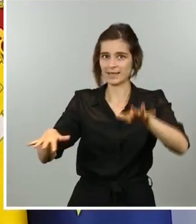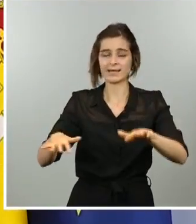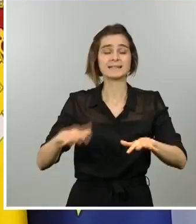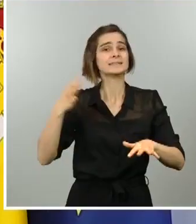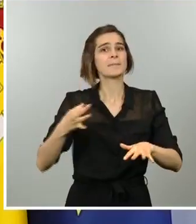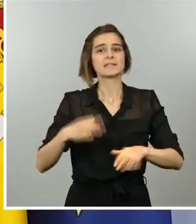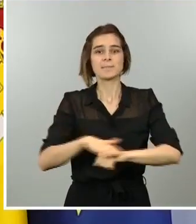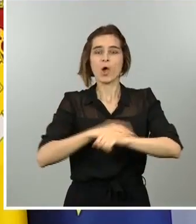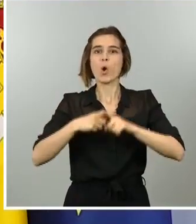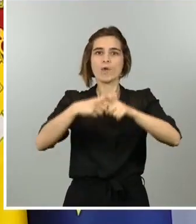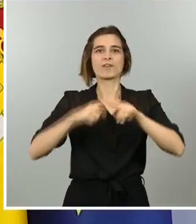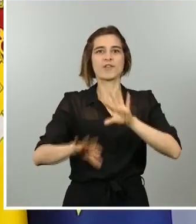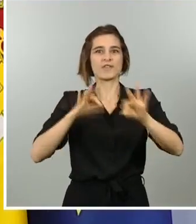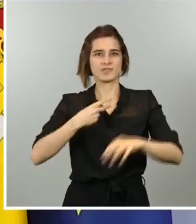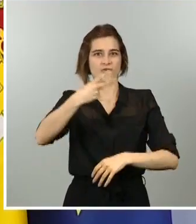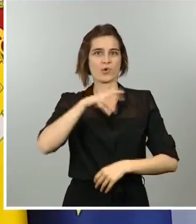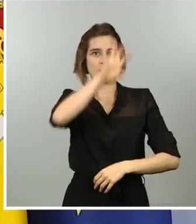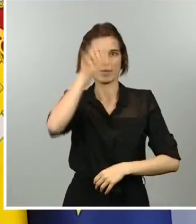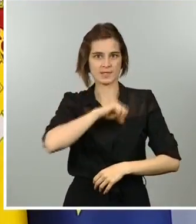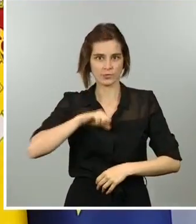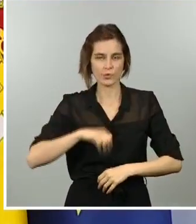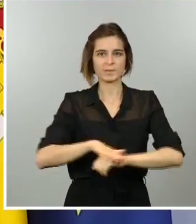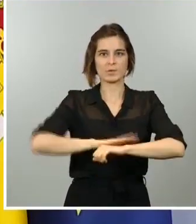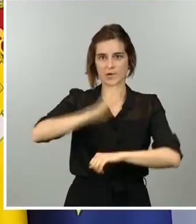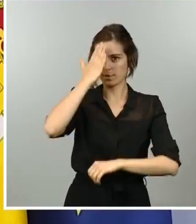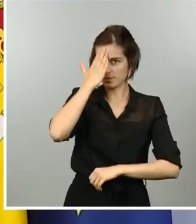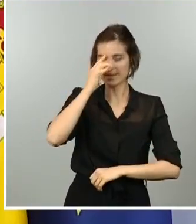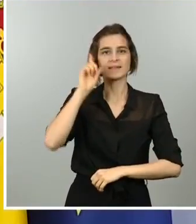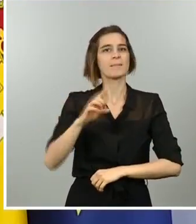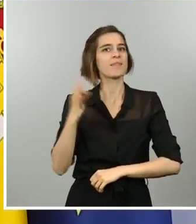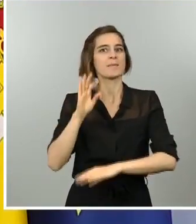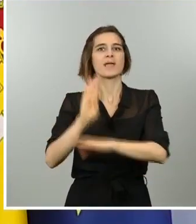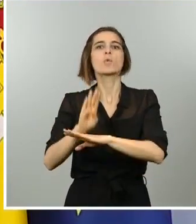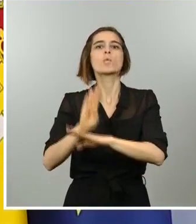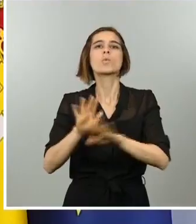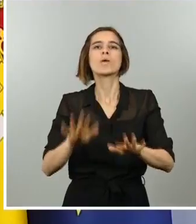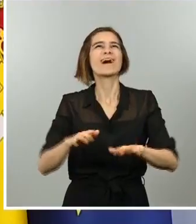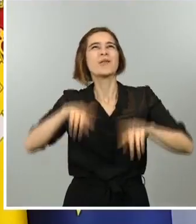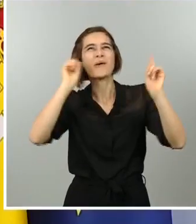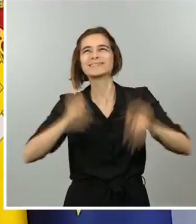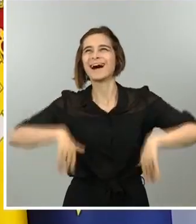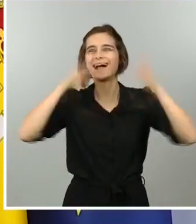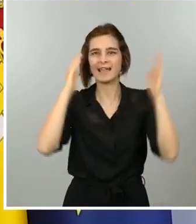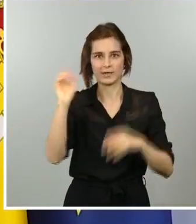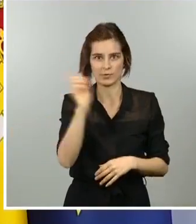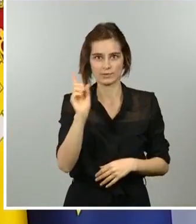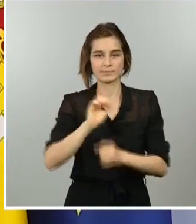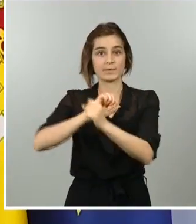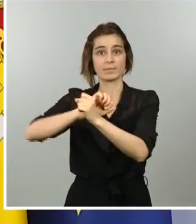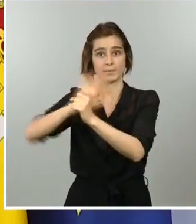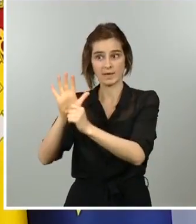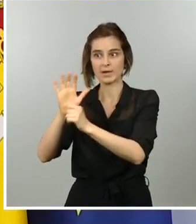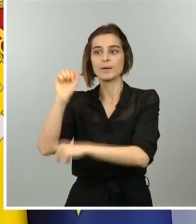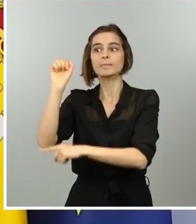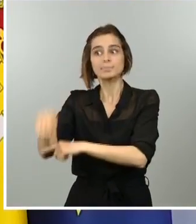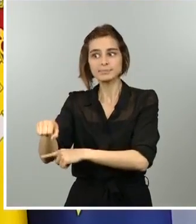de prudencia y cautela. Y eso es muy importante recalcarlo. El virus no será definitivamente vencido hasta que no tengamos una terapia y una vacuna, y